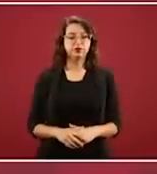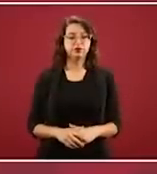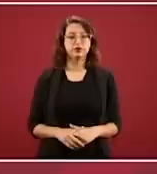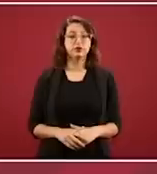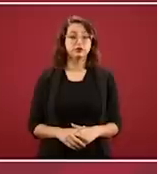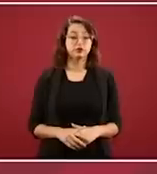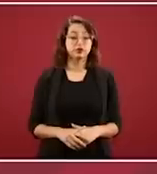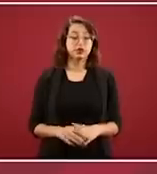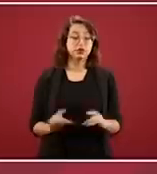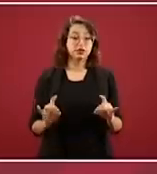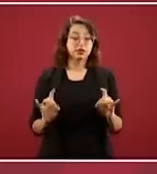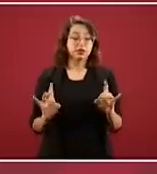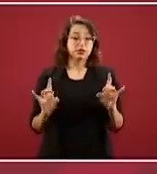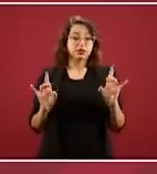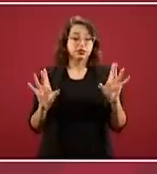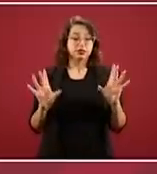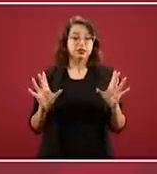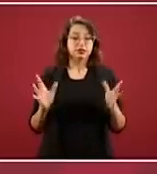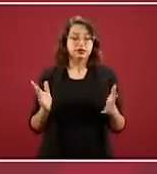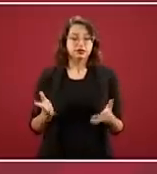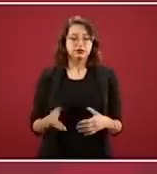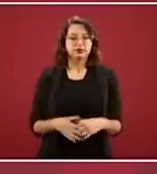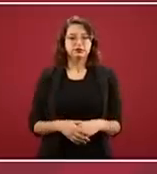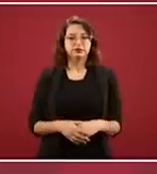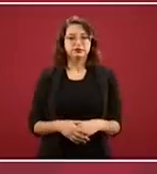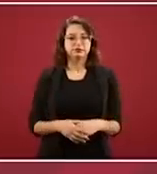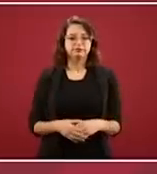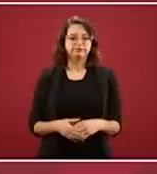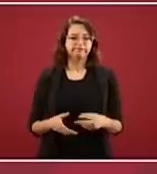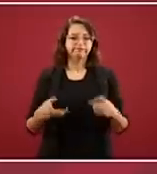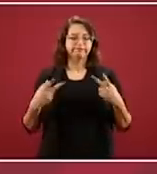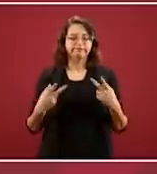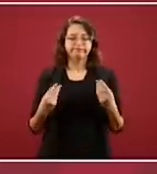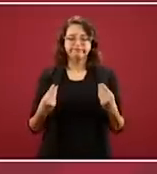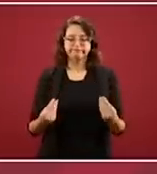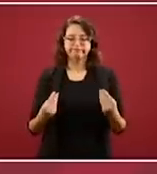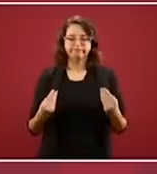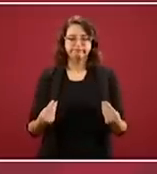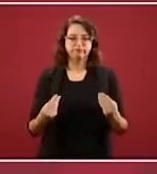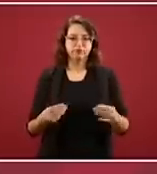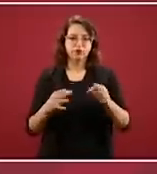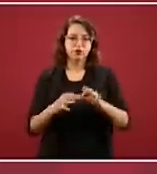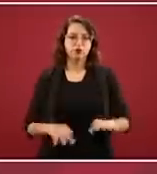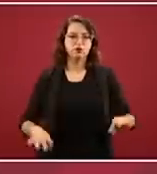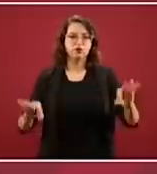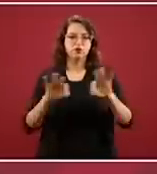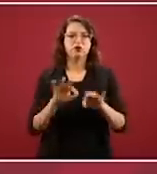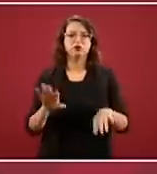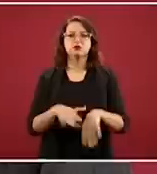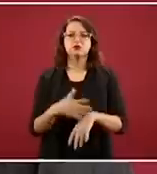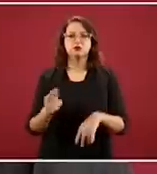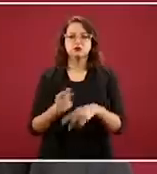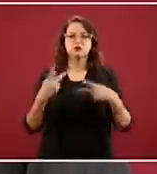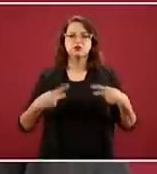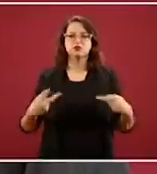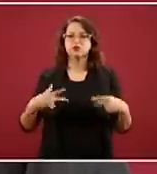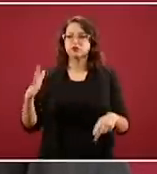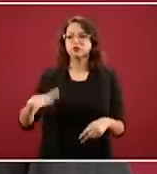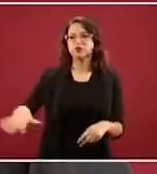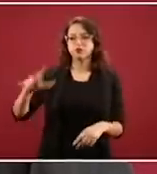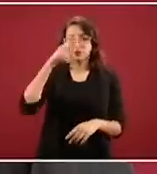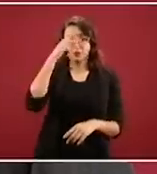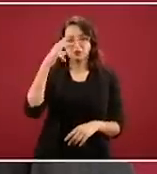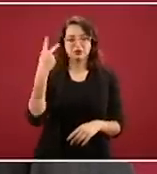tan delicado que le importa mucho, mucho a los mexicanos.